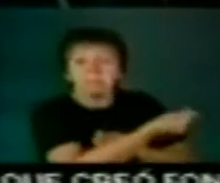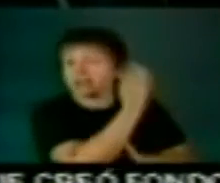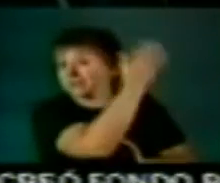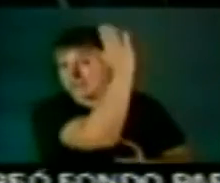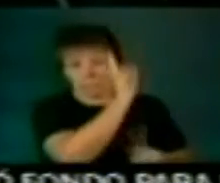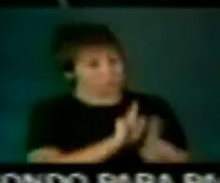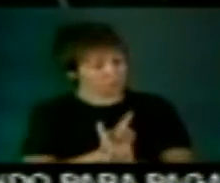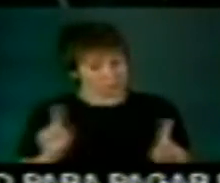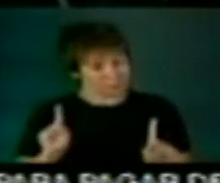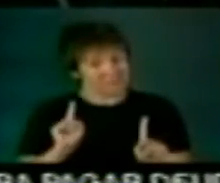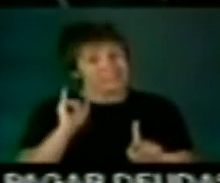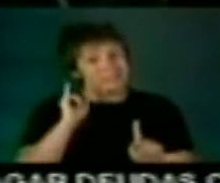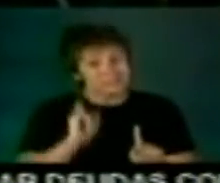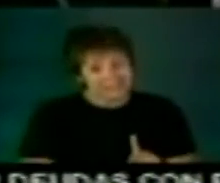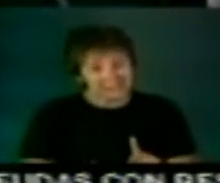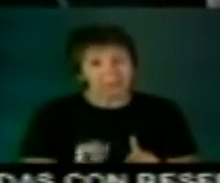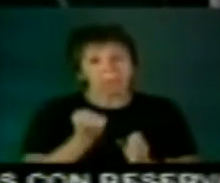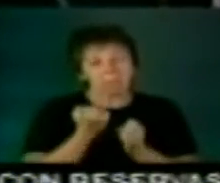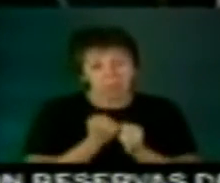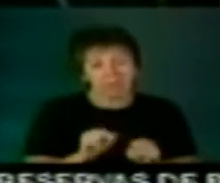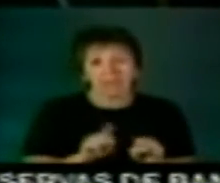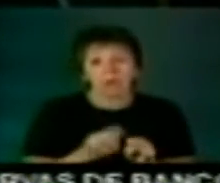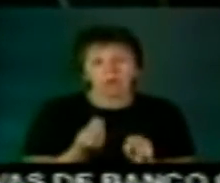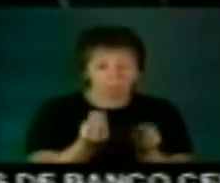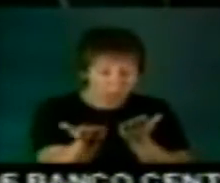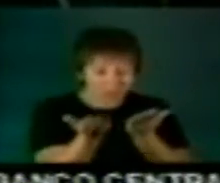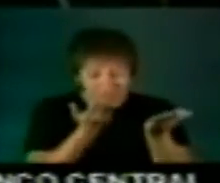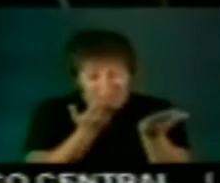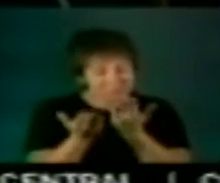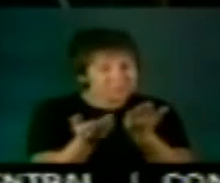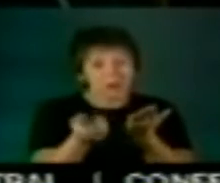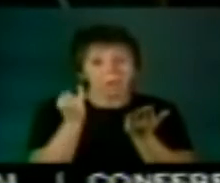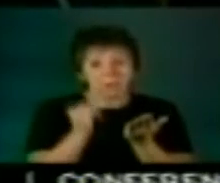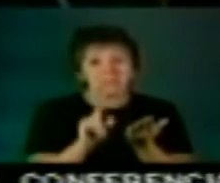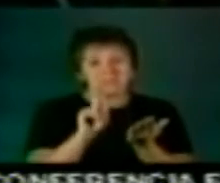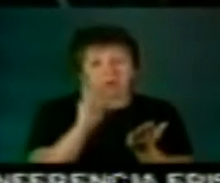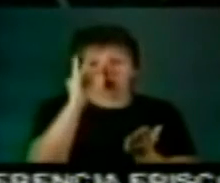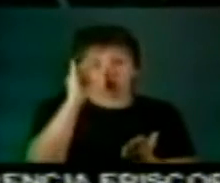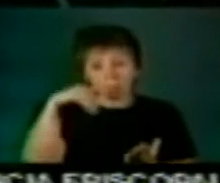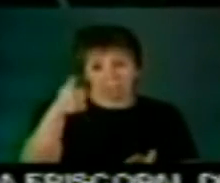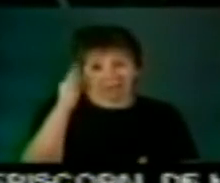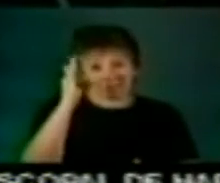Solo el dogmatismo ha quedado sepultado.